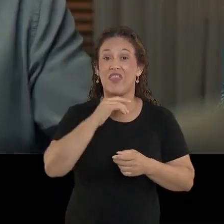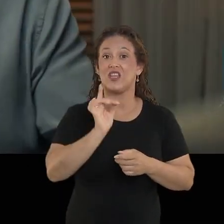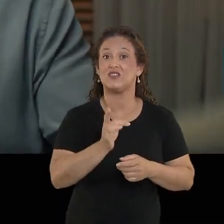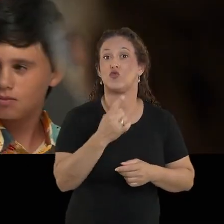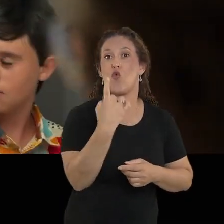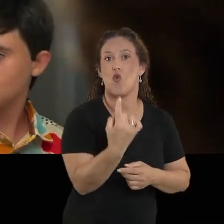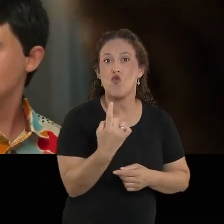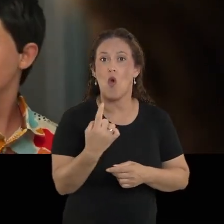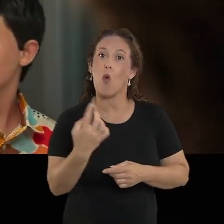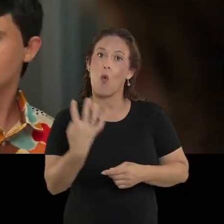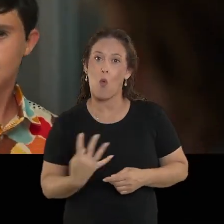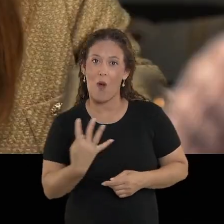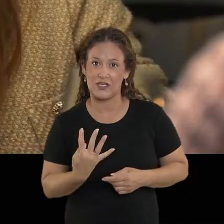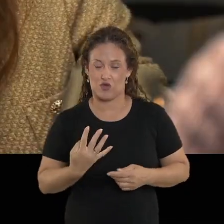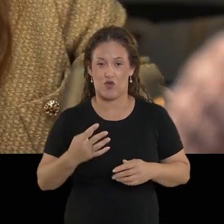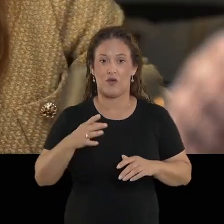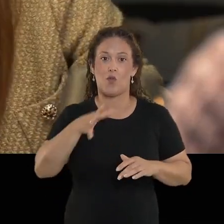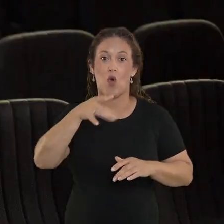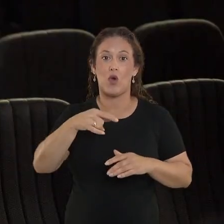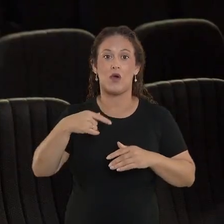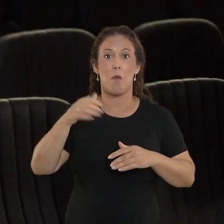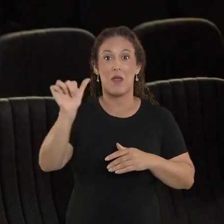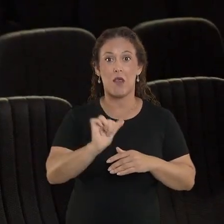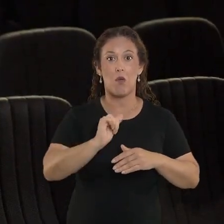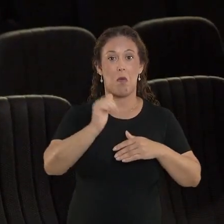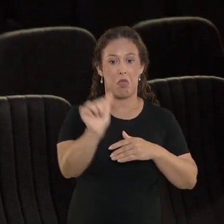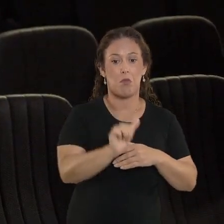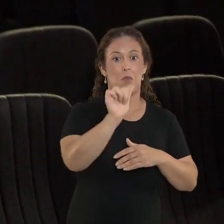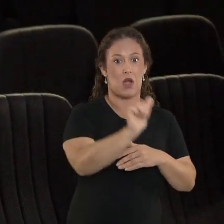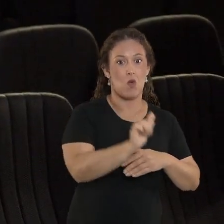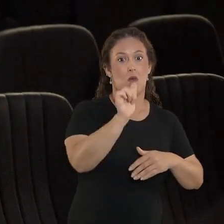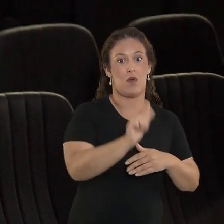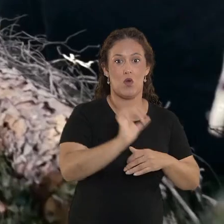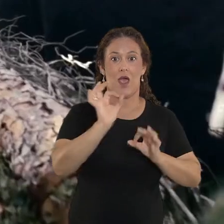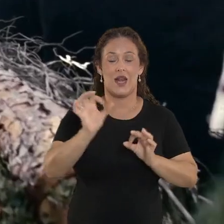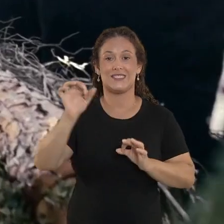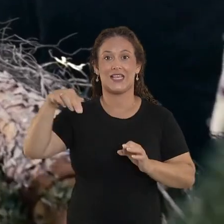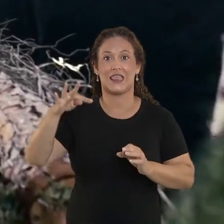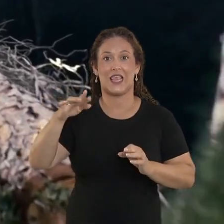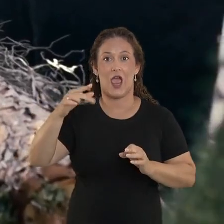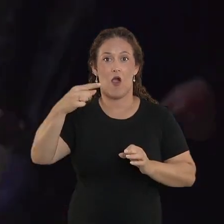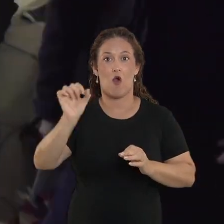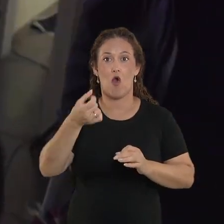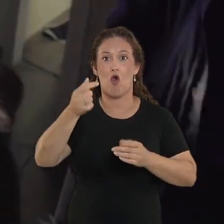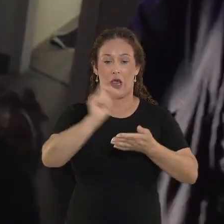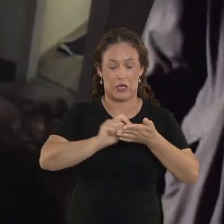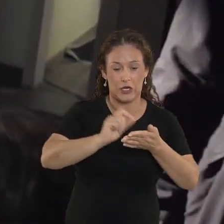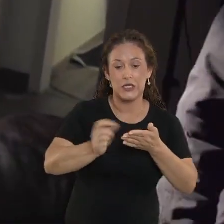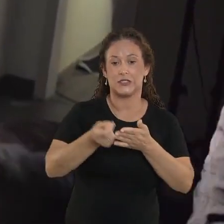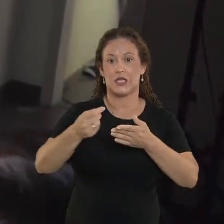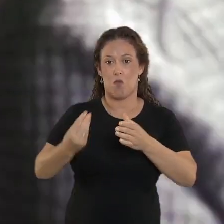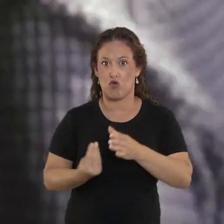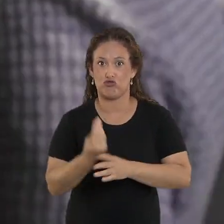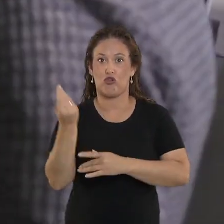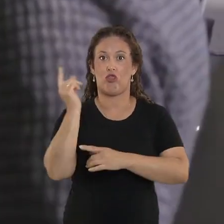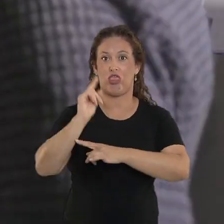uno, 4, evidentemente cuarta entrega de esta saga, donde volvemos a tener a Santiago Segura como guionista,